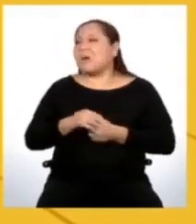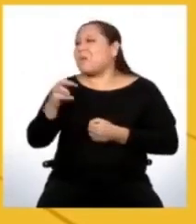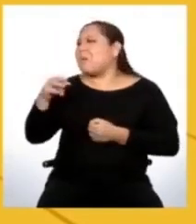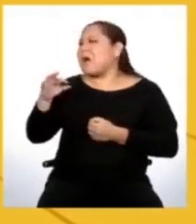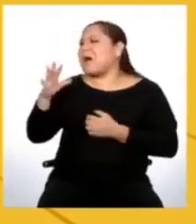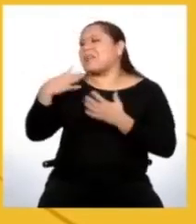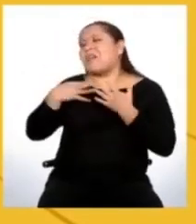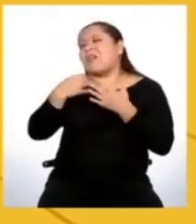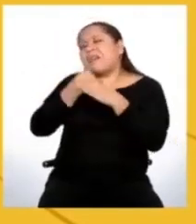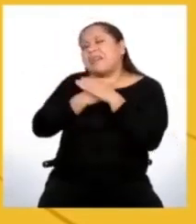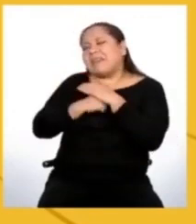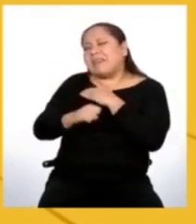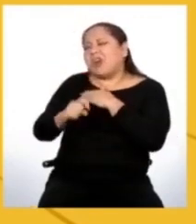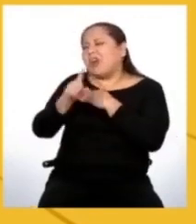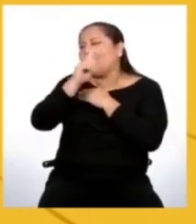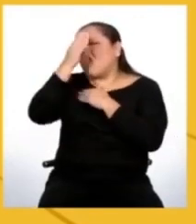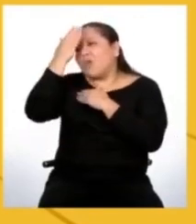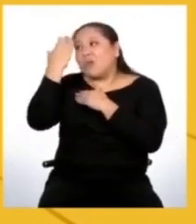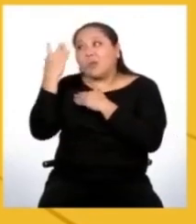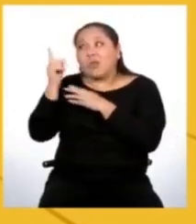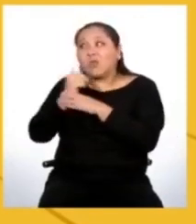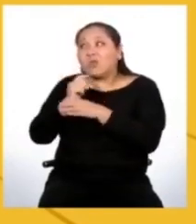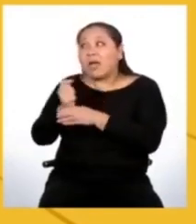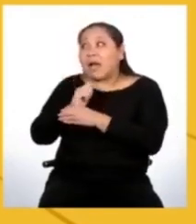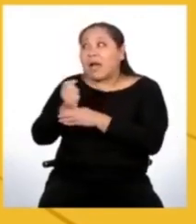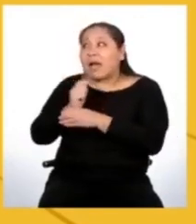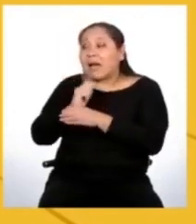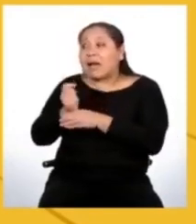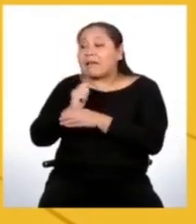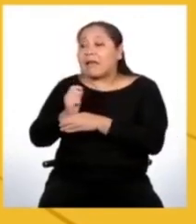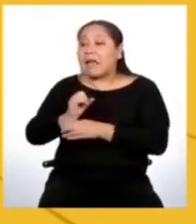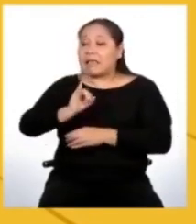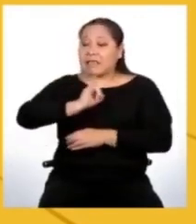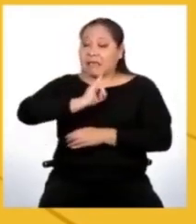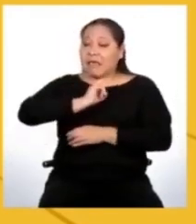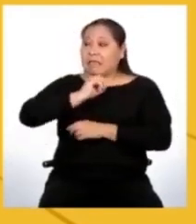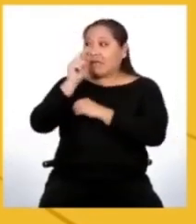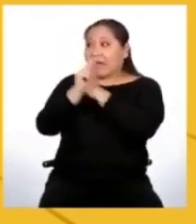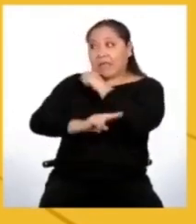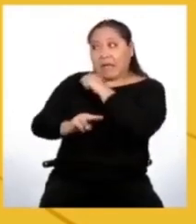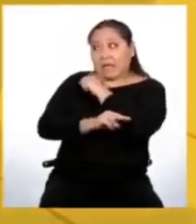Marco, hijo, no olvides hacer tu tarea sobre identidad nacional.